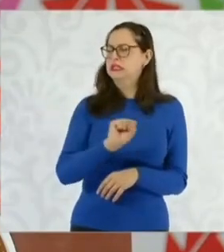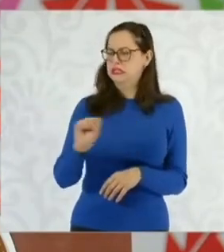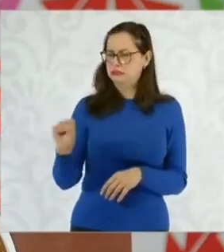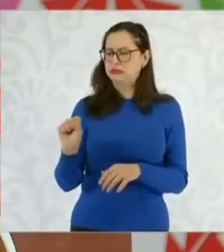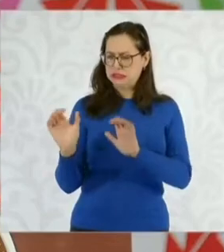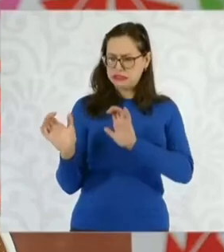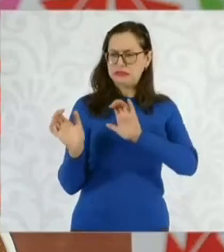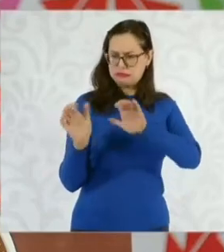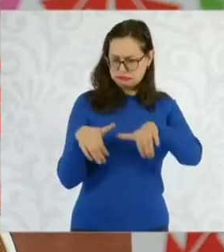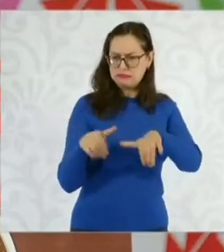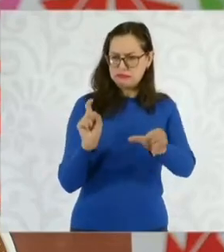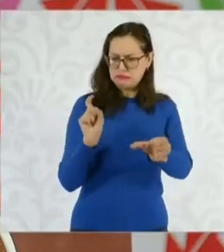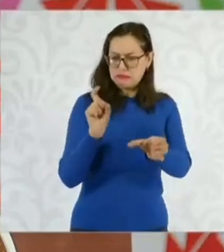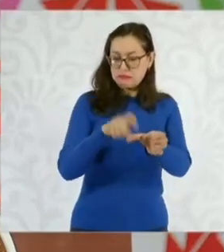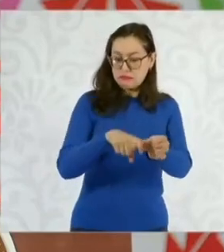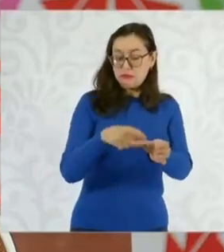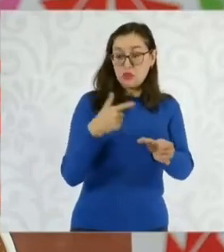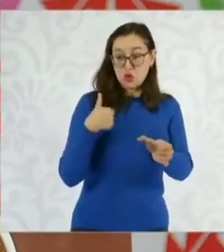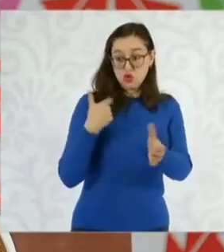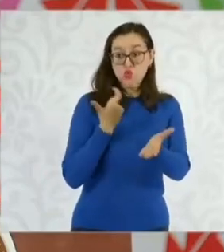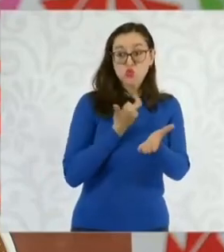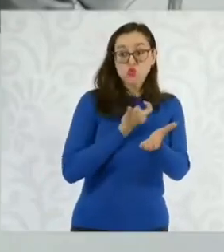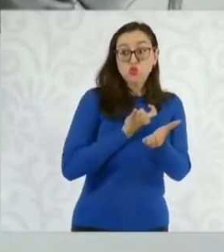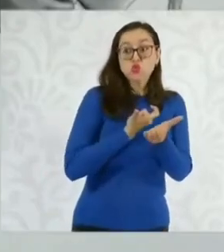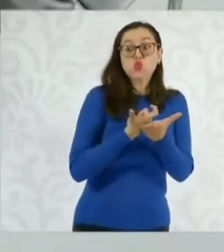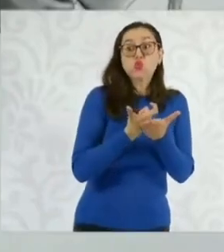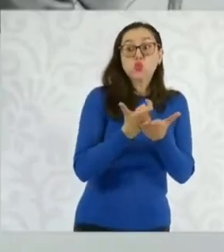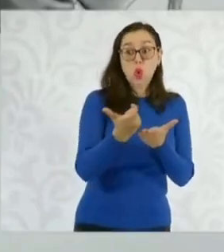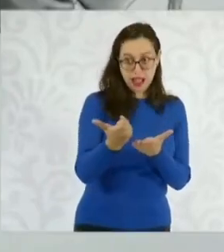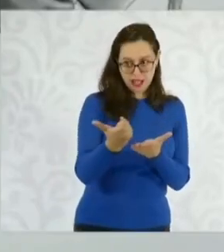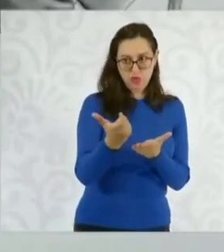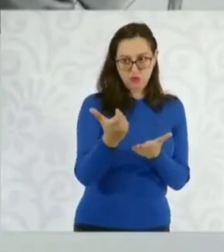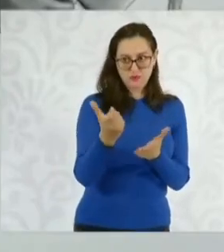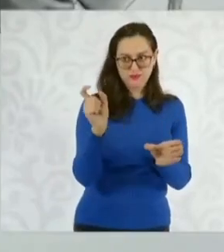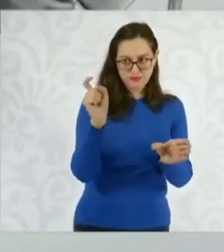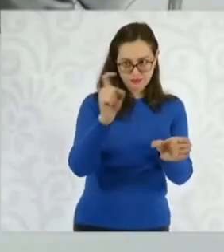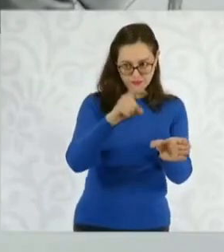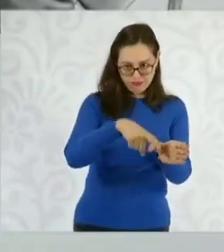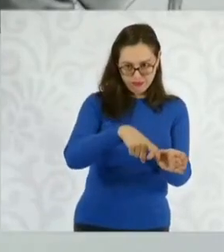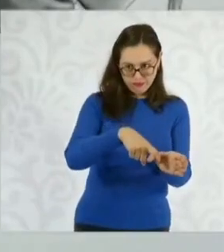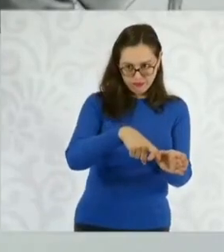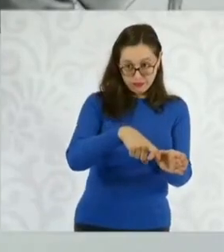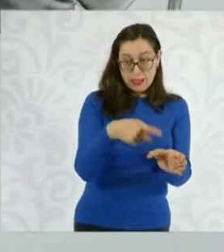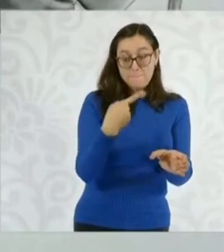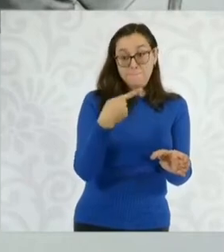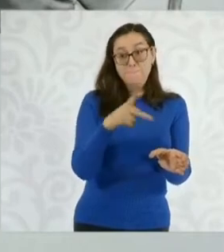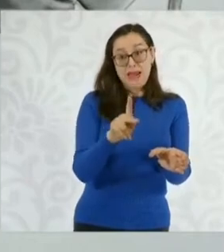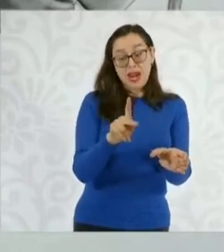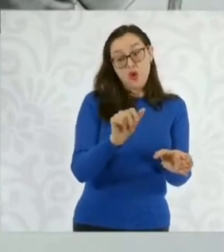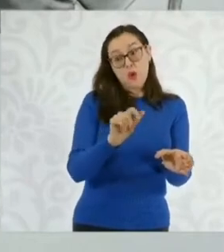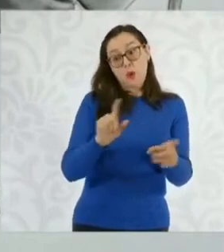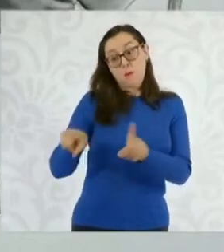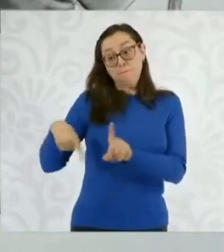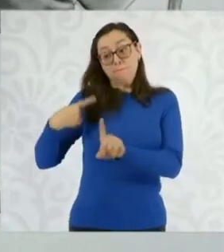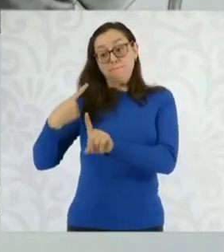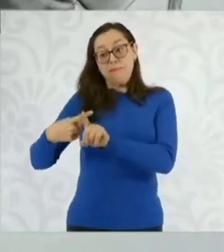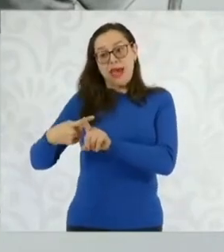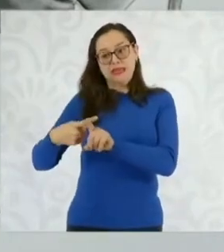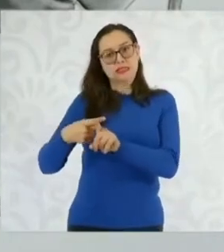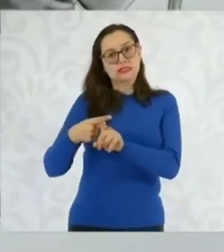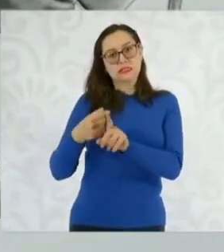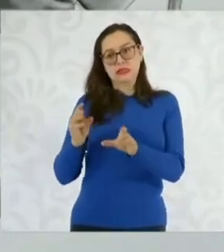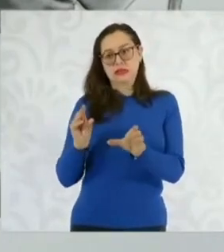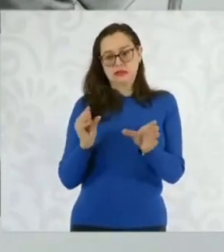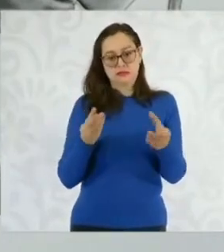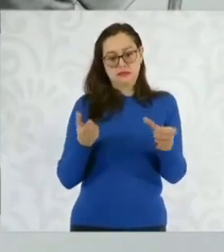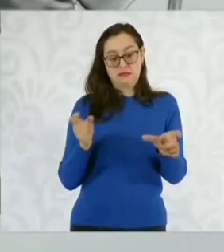lo demás te lo voy a pagar por fuera, con el importante impacto que tiene eso en la cotización para la pensión.